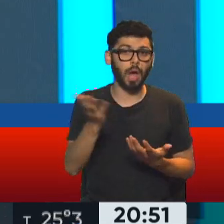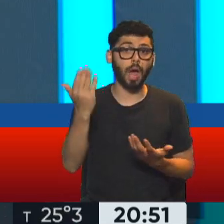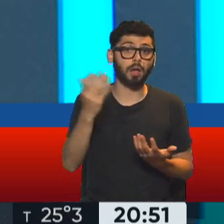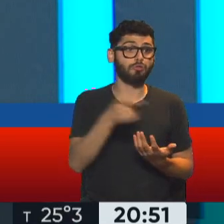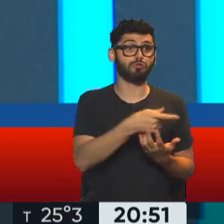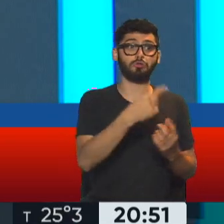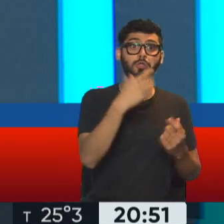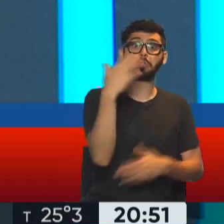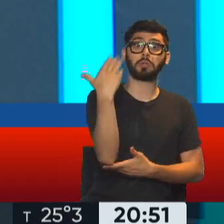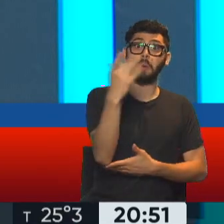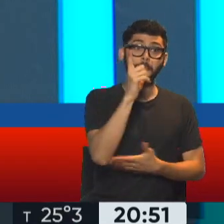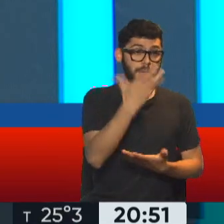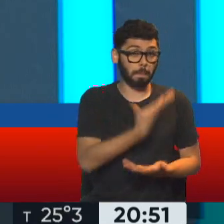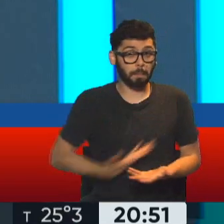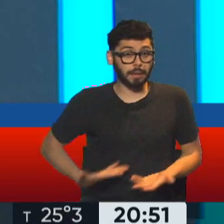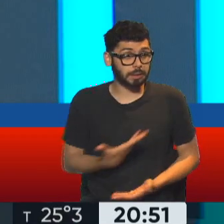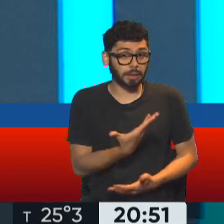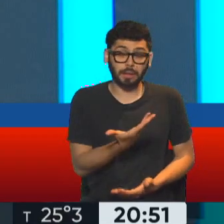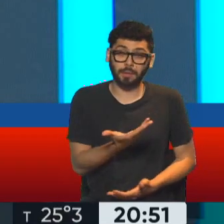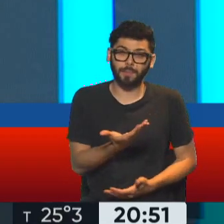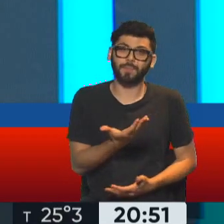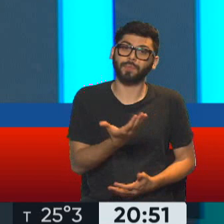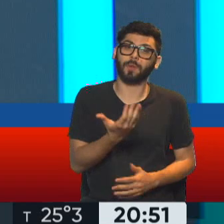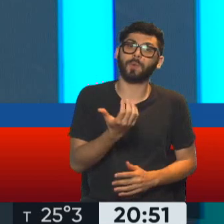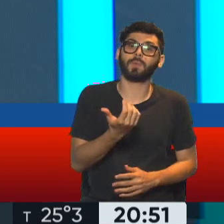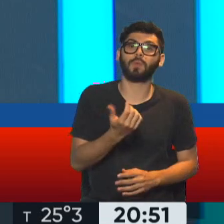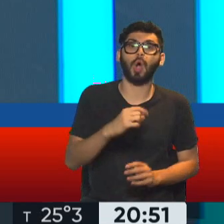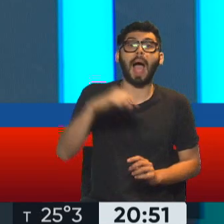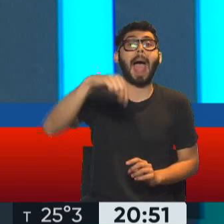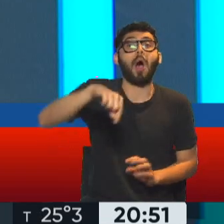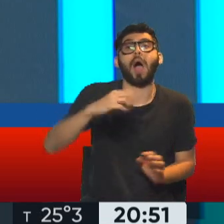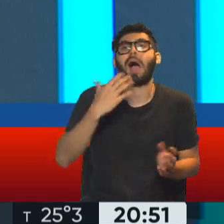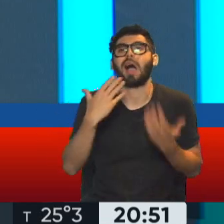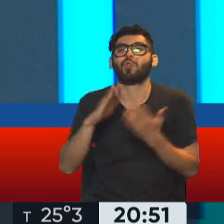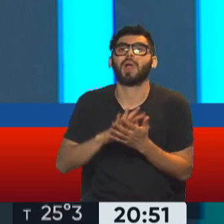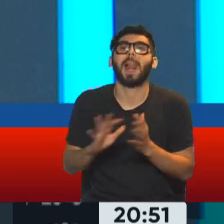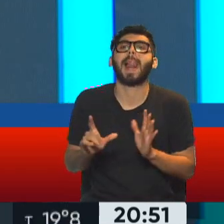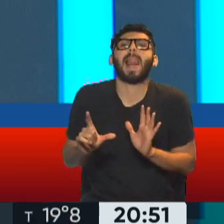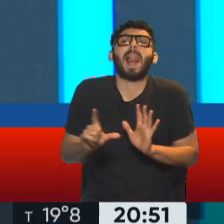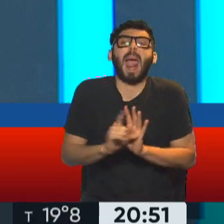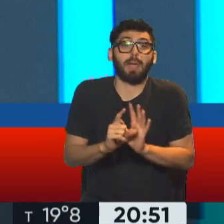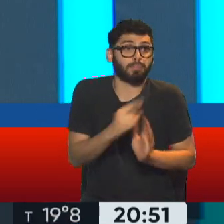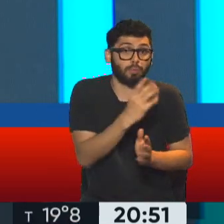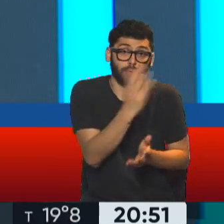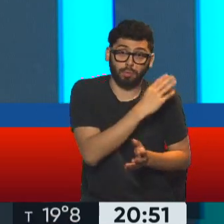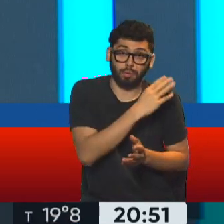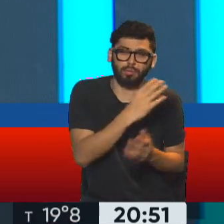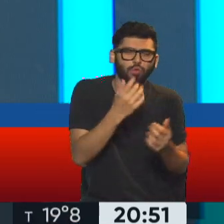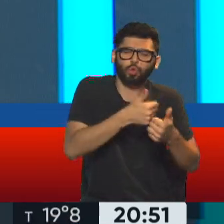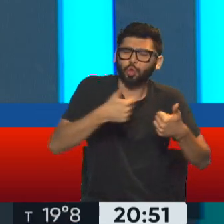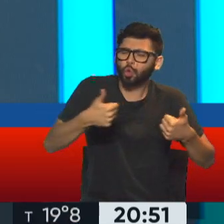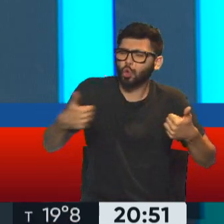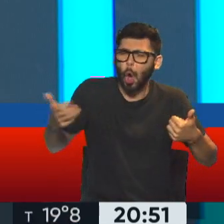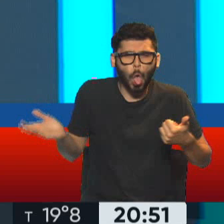presidentes. De las propuestas, recién un poquito había como proyectos de ley, pero digo, las propuestas en general de todos los